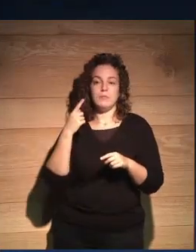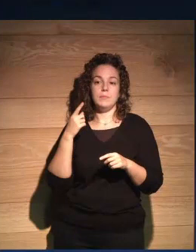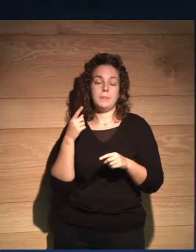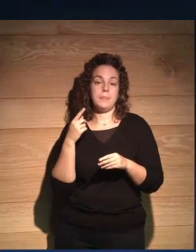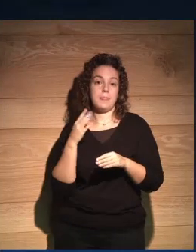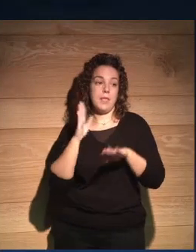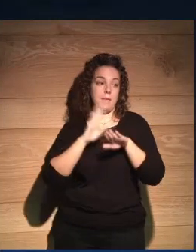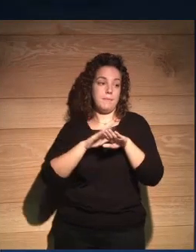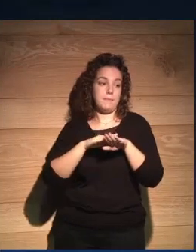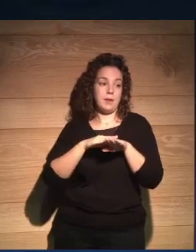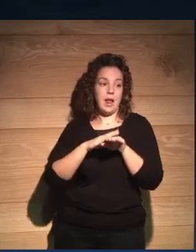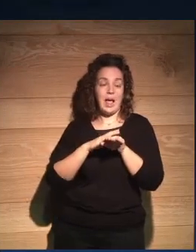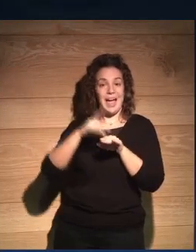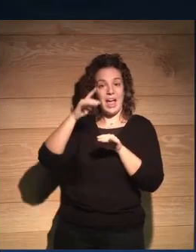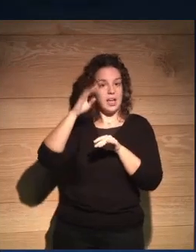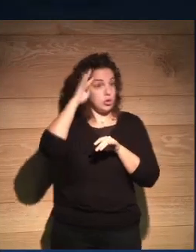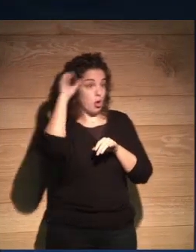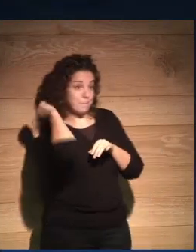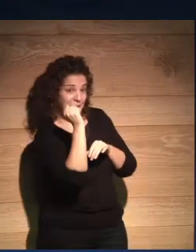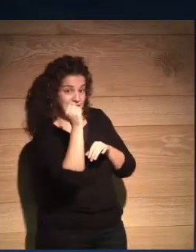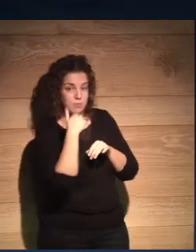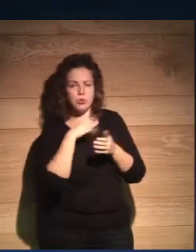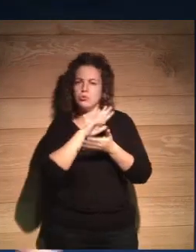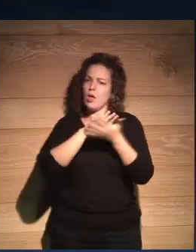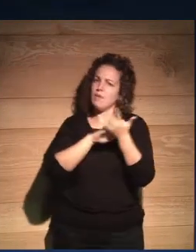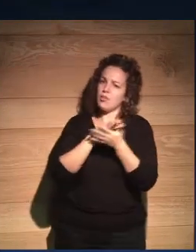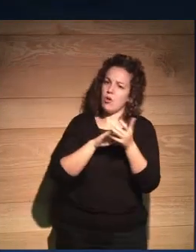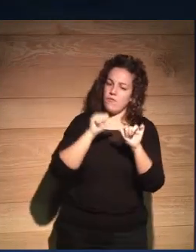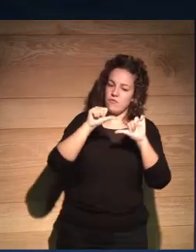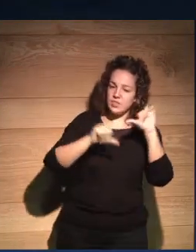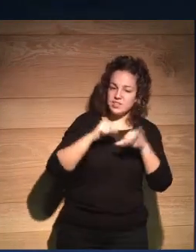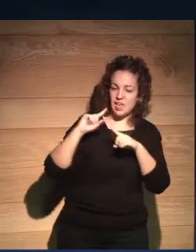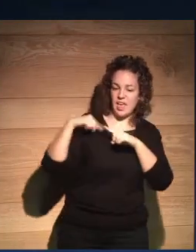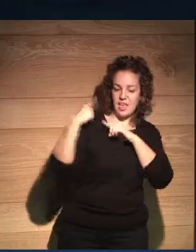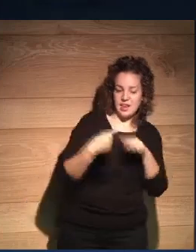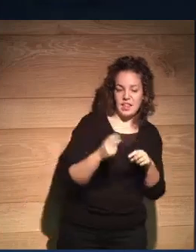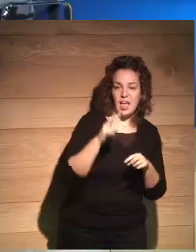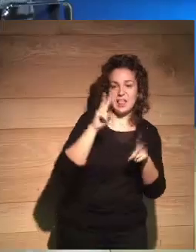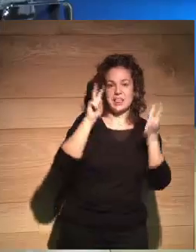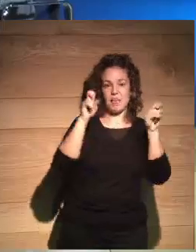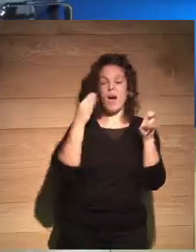cuenta, matarle la ilusión. pues te estoy hablando de física, de genética, etcétera. El tema de Frozen,